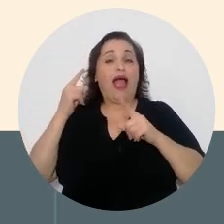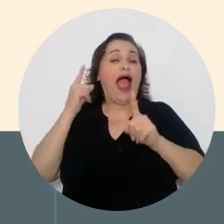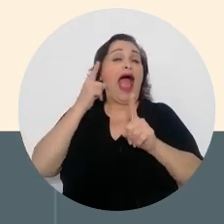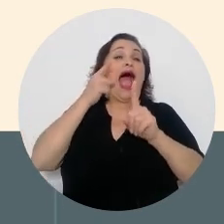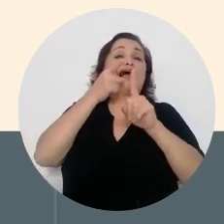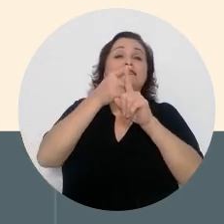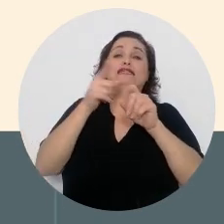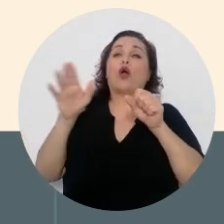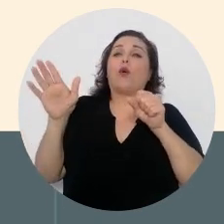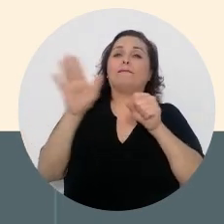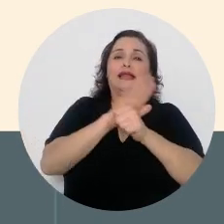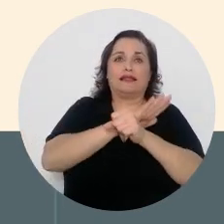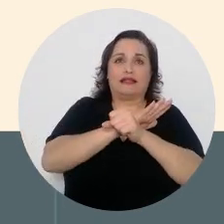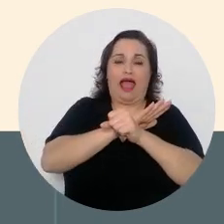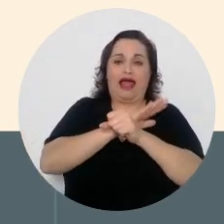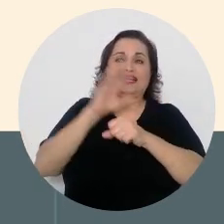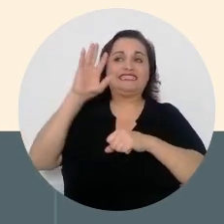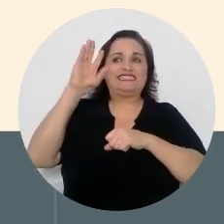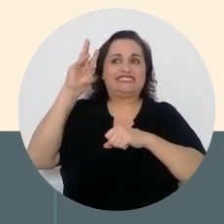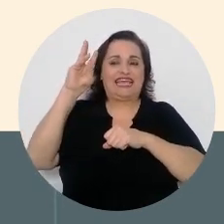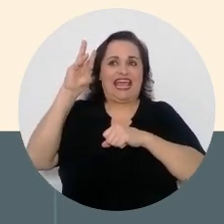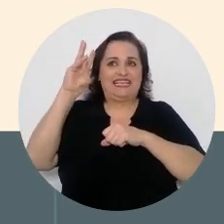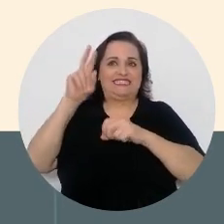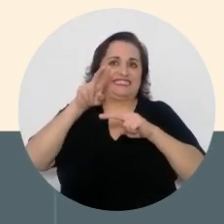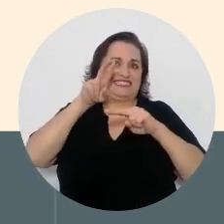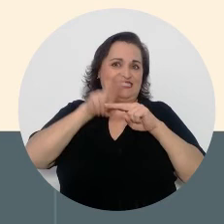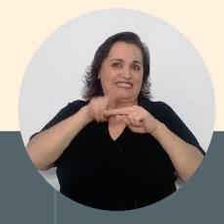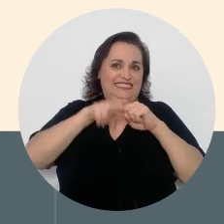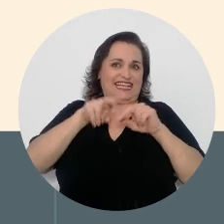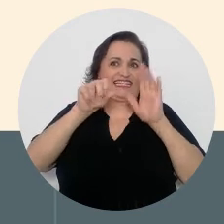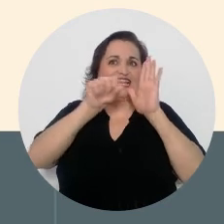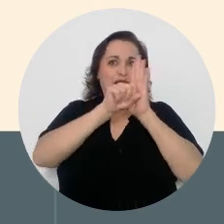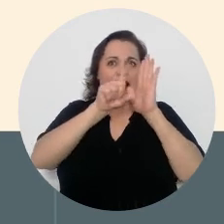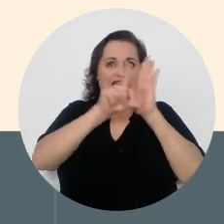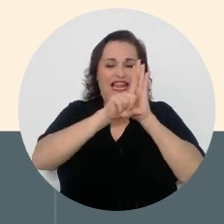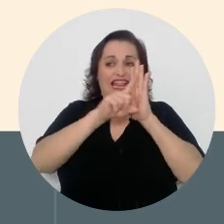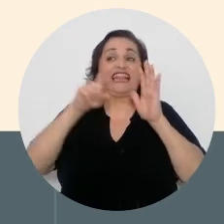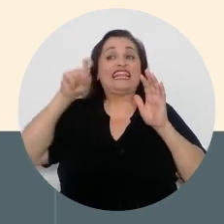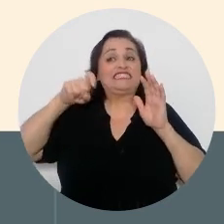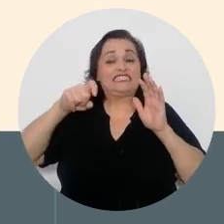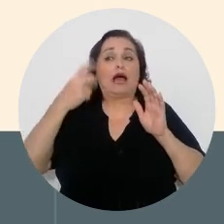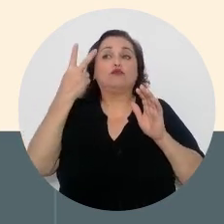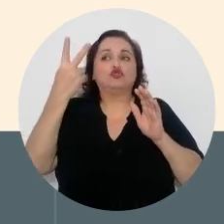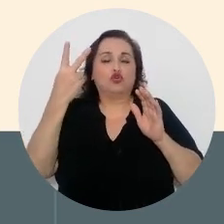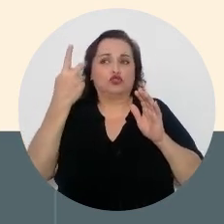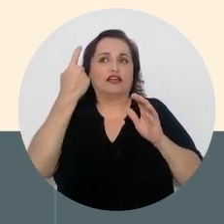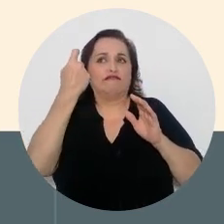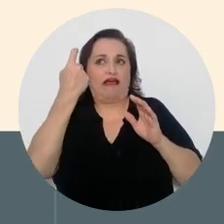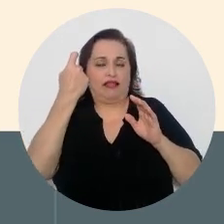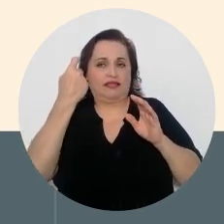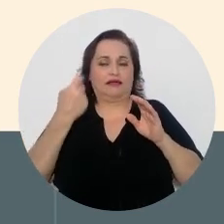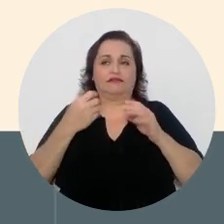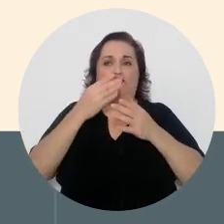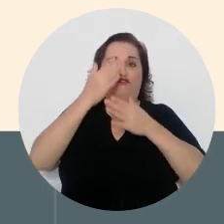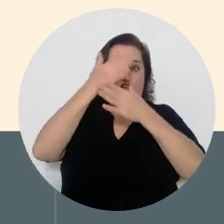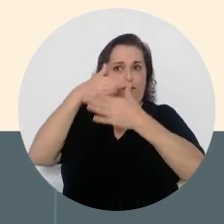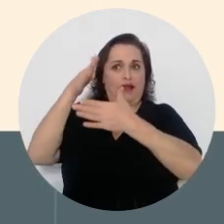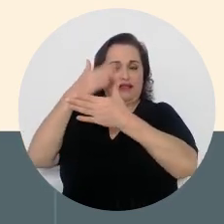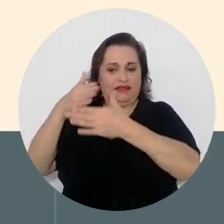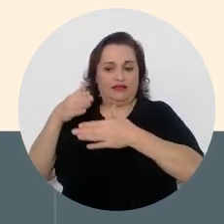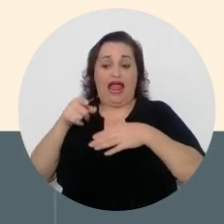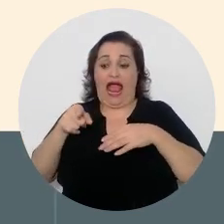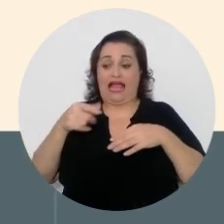político y hasta que completemos esos 6. O sea, necesitamos 2 curules que